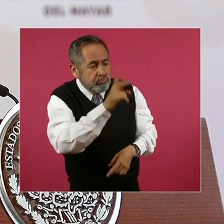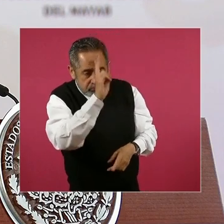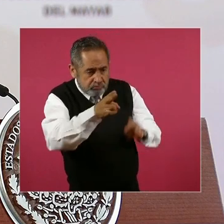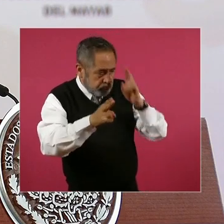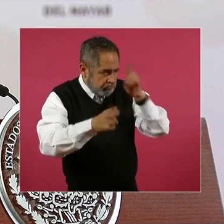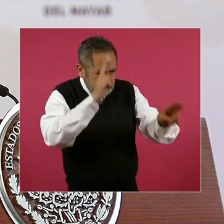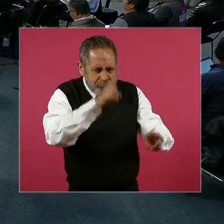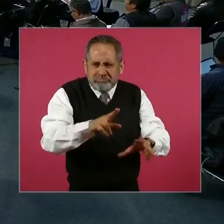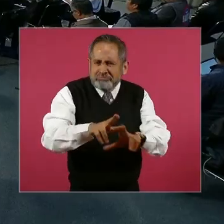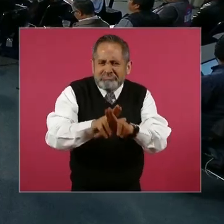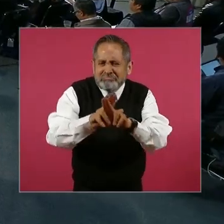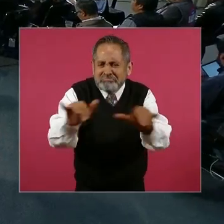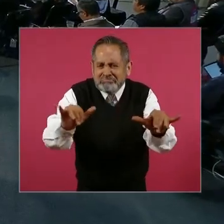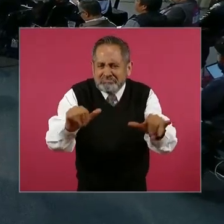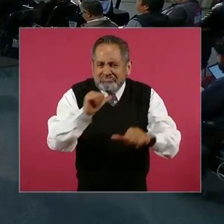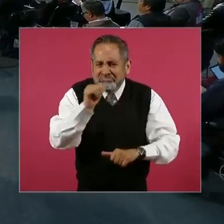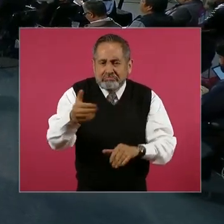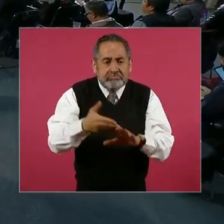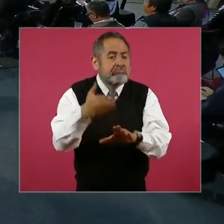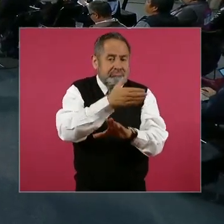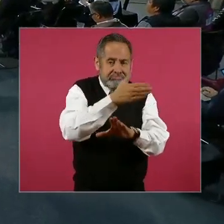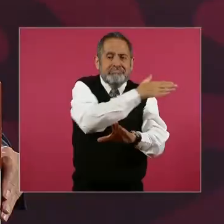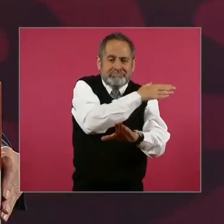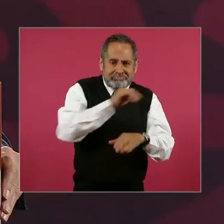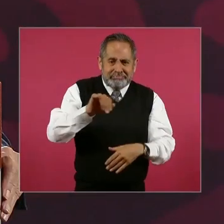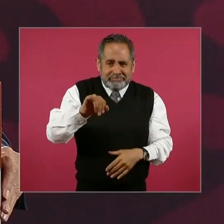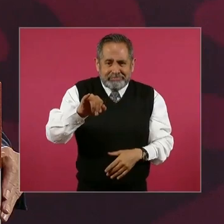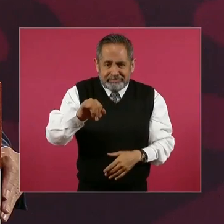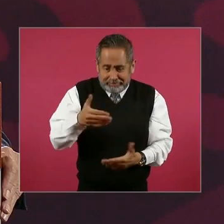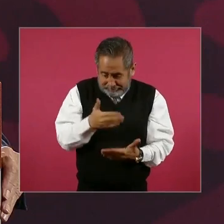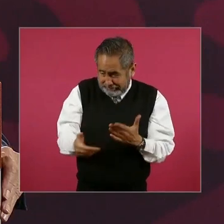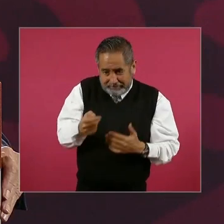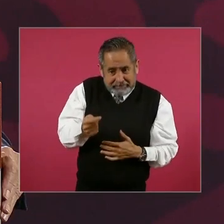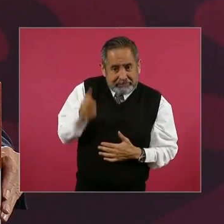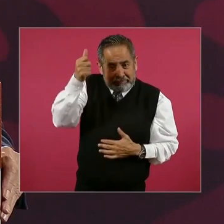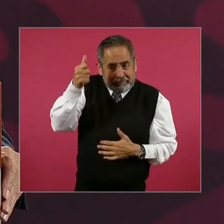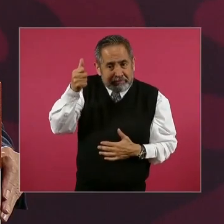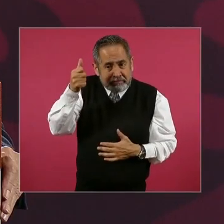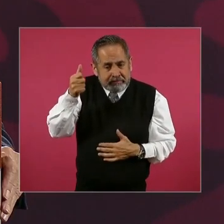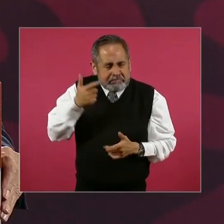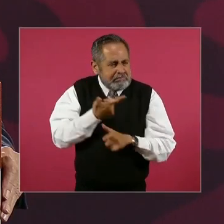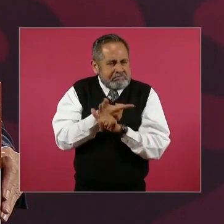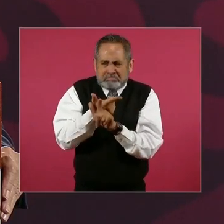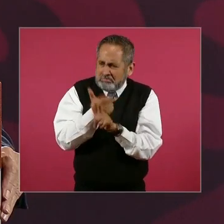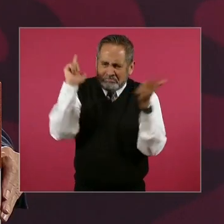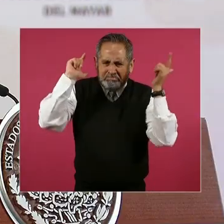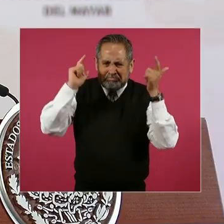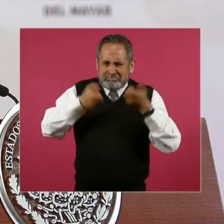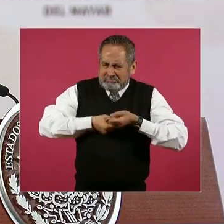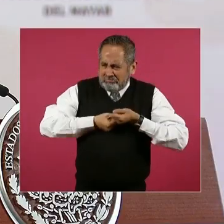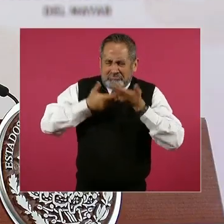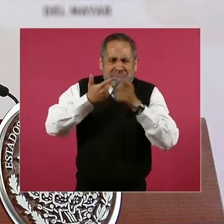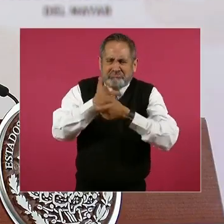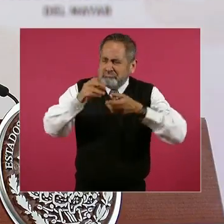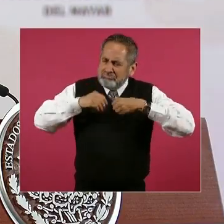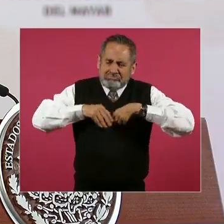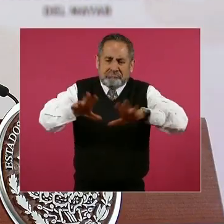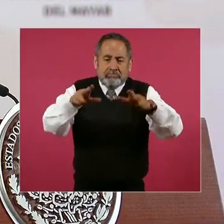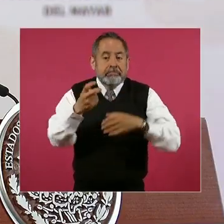censura no habíamos tenido otro y eso es algo que debe quedarse